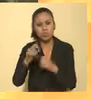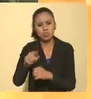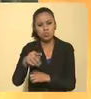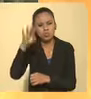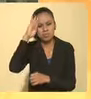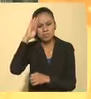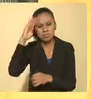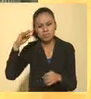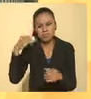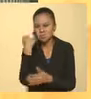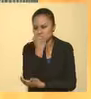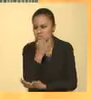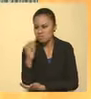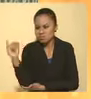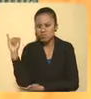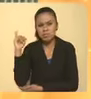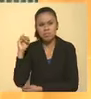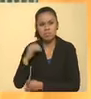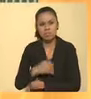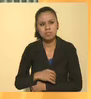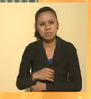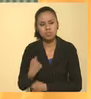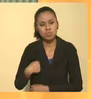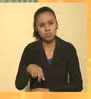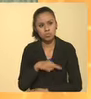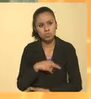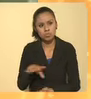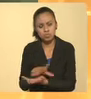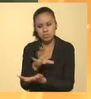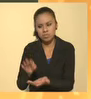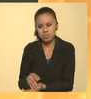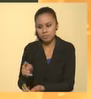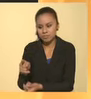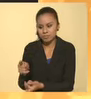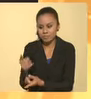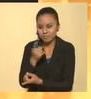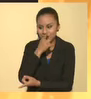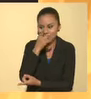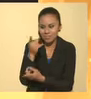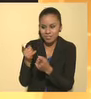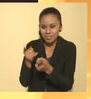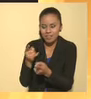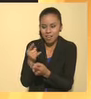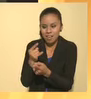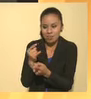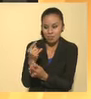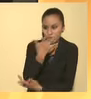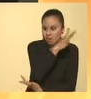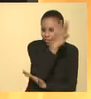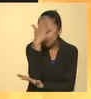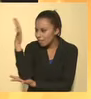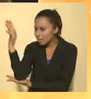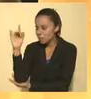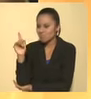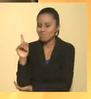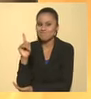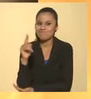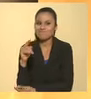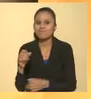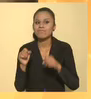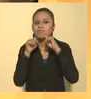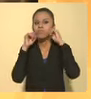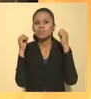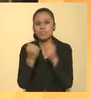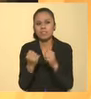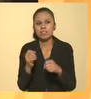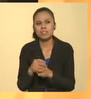jardín. Exactamente. Hemos hecho bodas de que tú entras y dices, wow, este es un bosque y es un salón. Así es. Es un salón. Entonces todo depende de